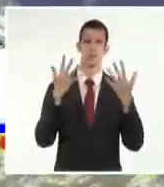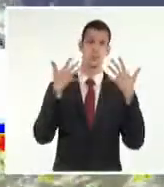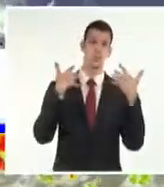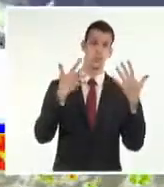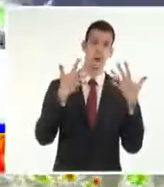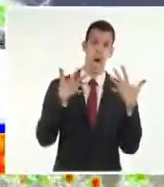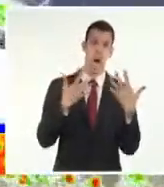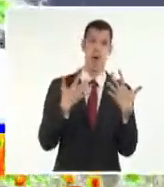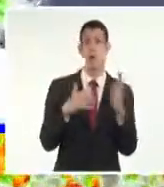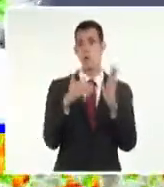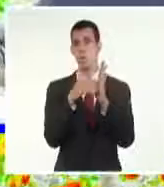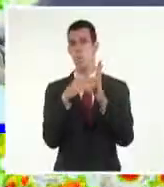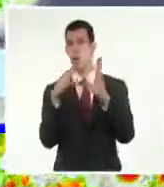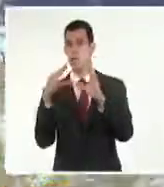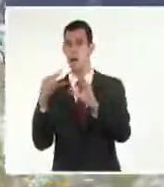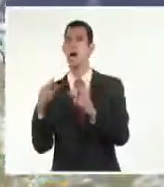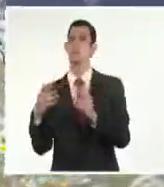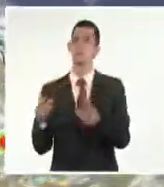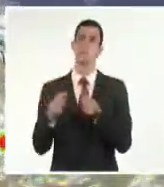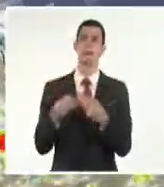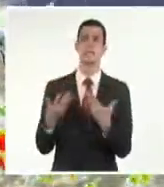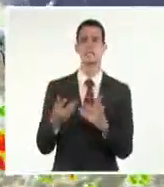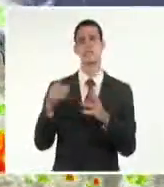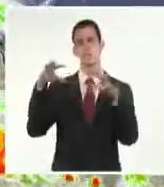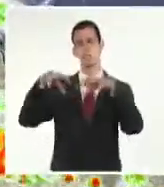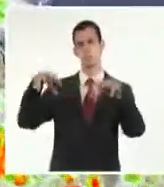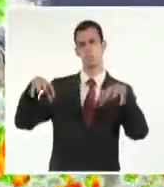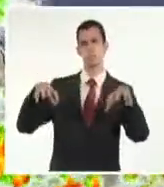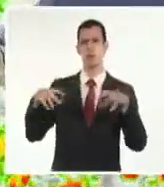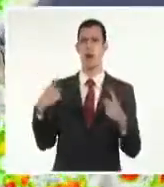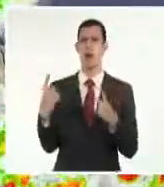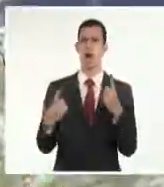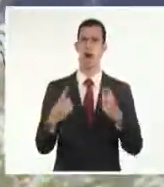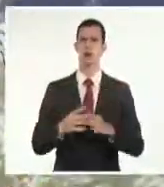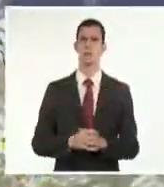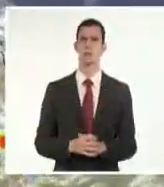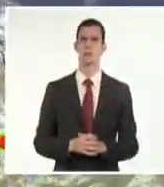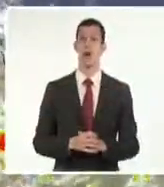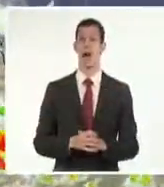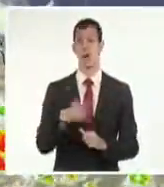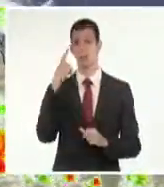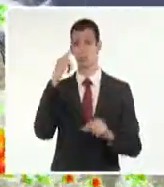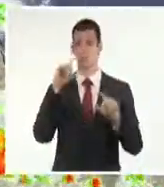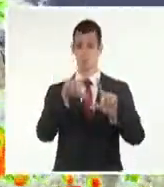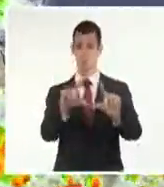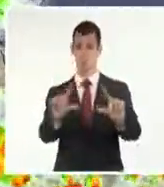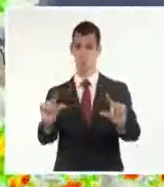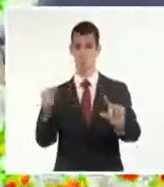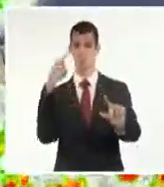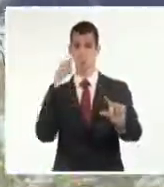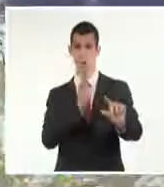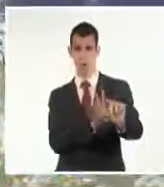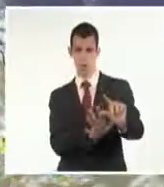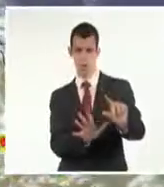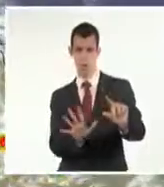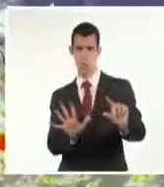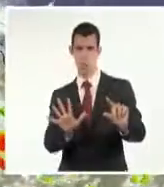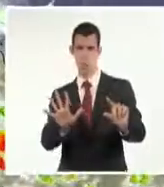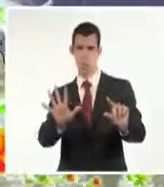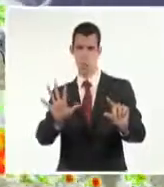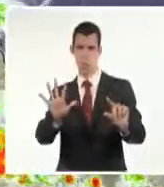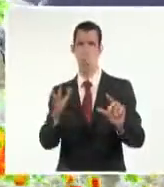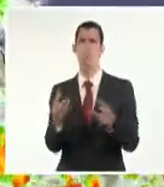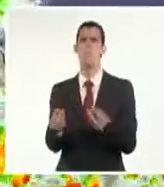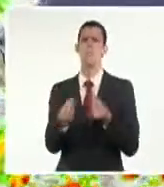durante horas de la tarde en gran parte del archipiélago. Esta favorecida también por condiciones favorables en los niveles altos de la atmósfera. Una circulación de bajas presiones en alturas de 9 a